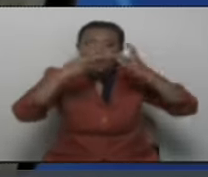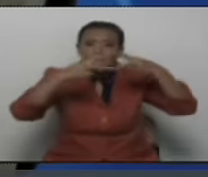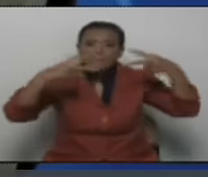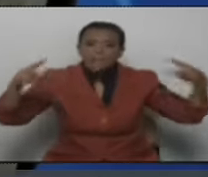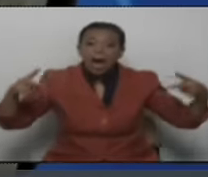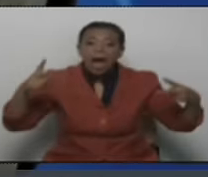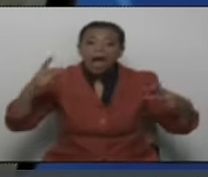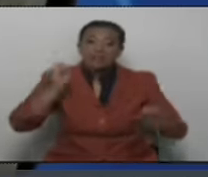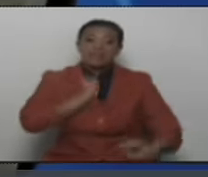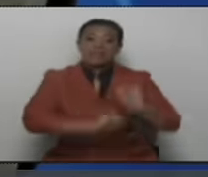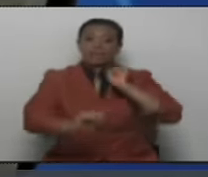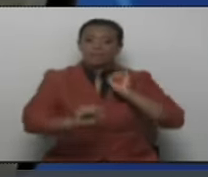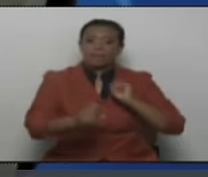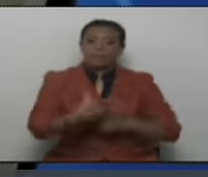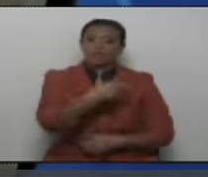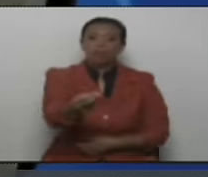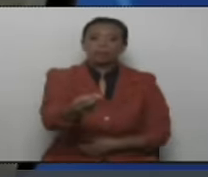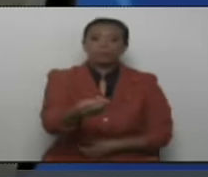defensiva.